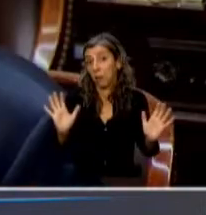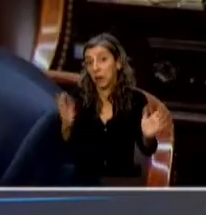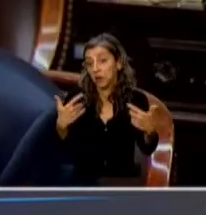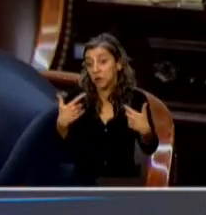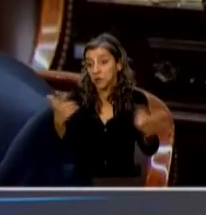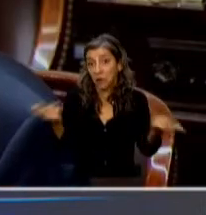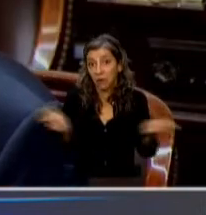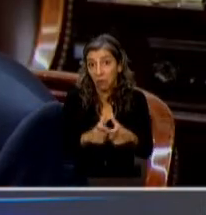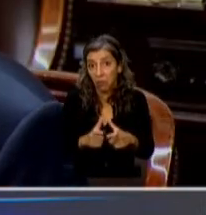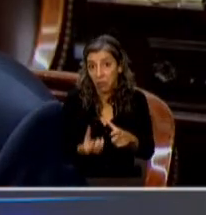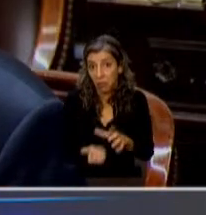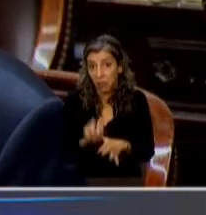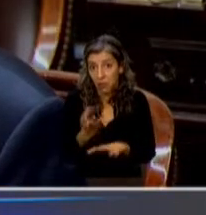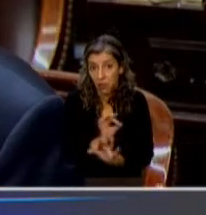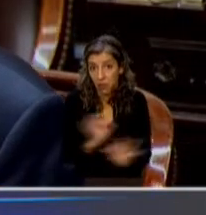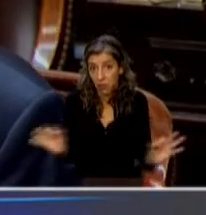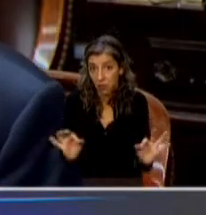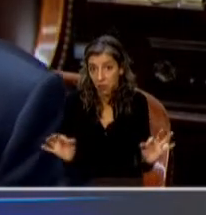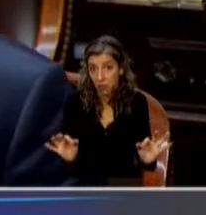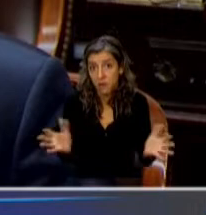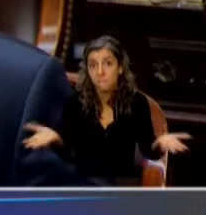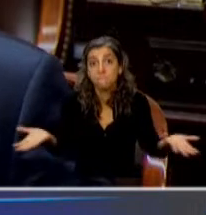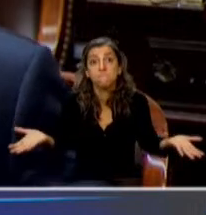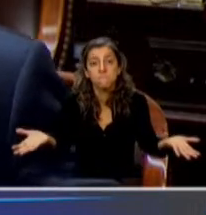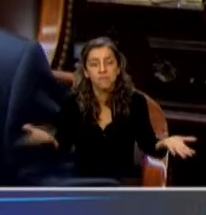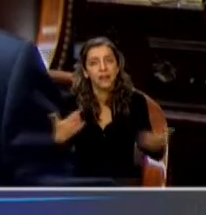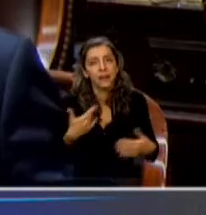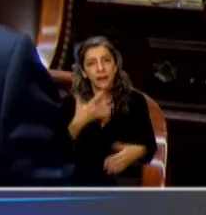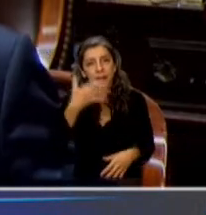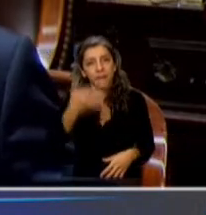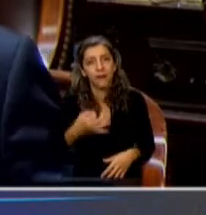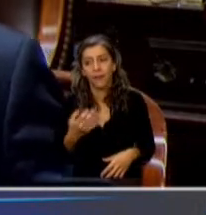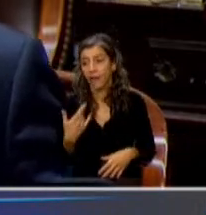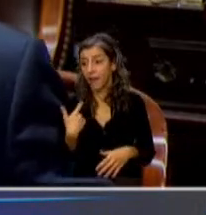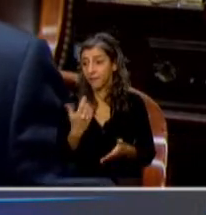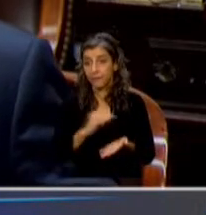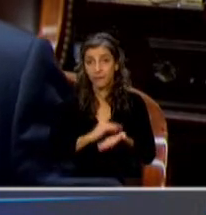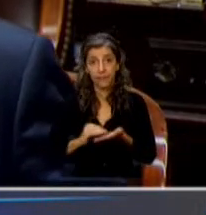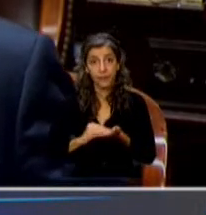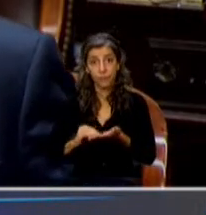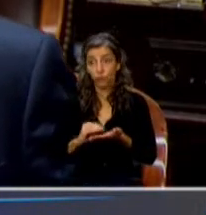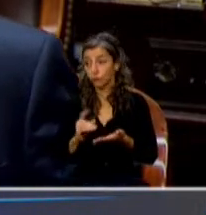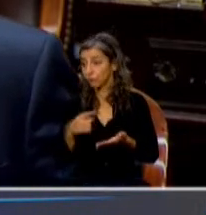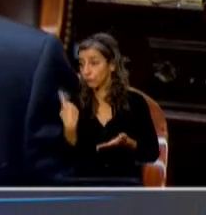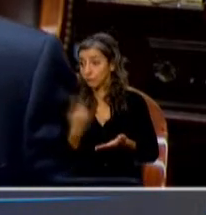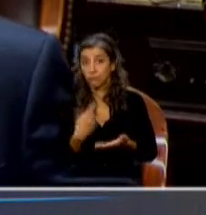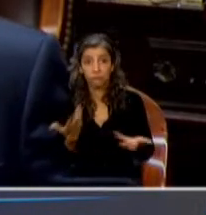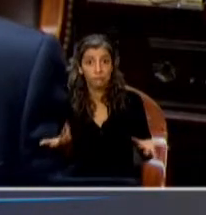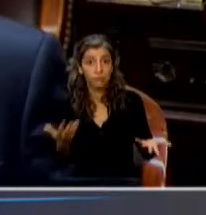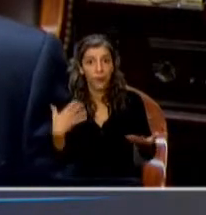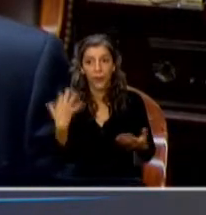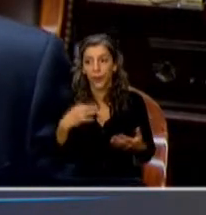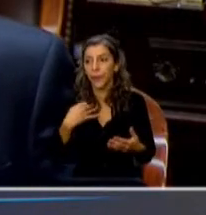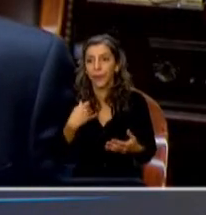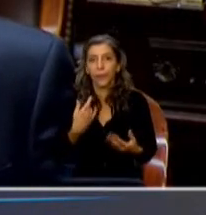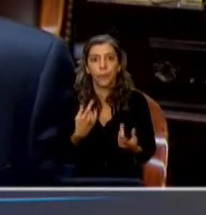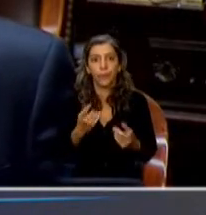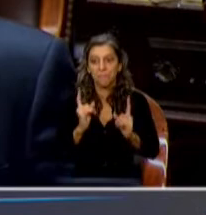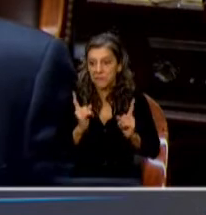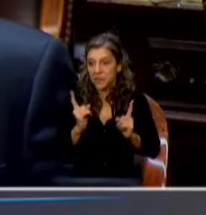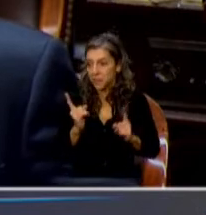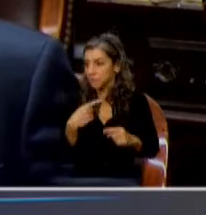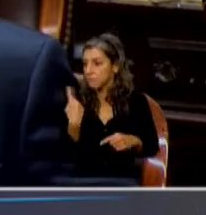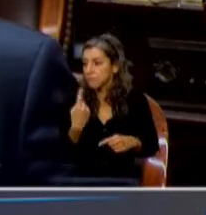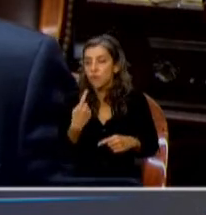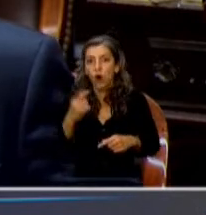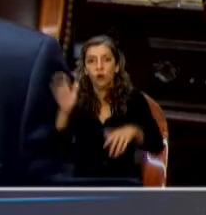El martes. El martes podríamos saber quién es candidato a presidente de Unión por la Patria. Sí. Bueno, no, de Unión por la Patria ya está,